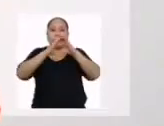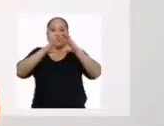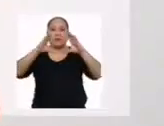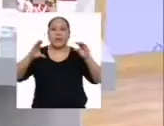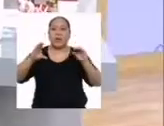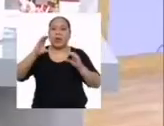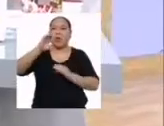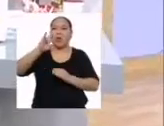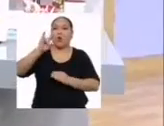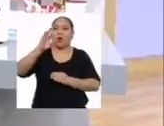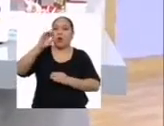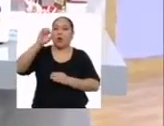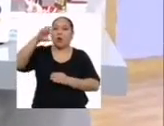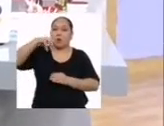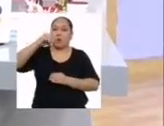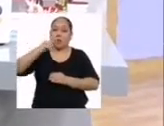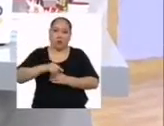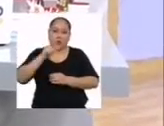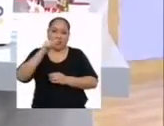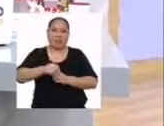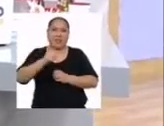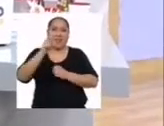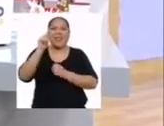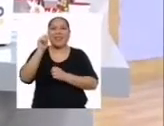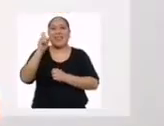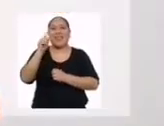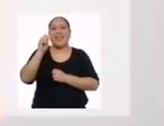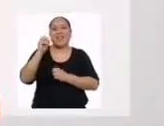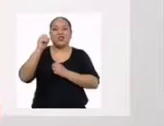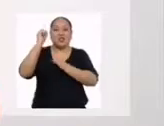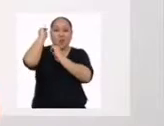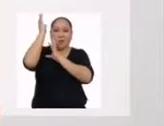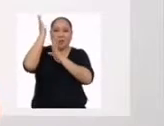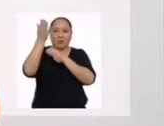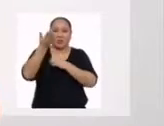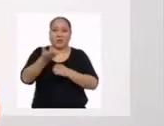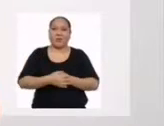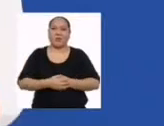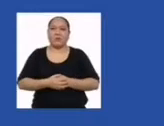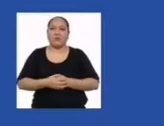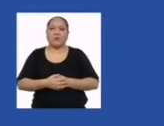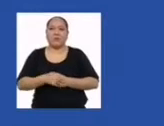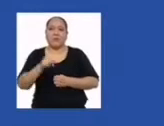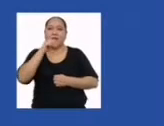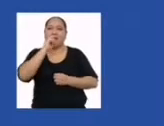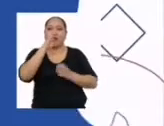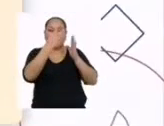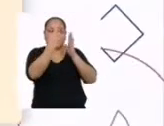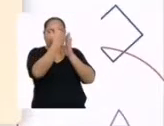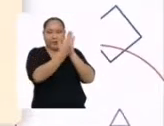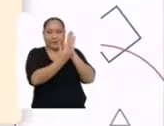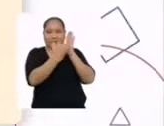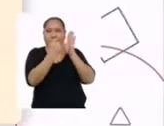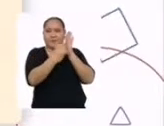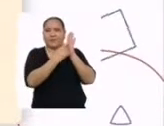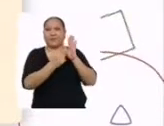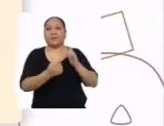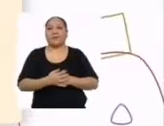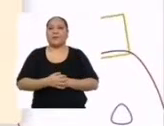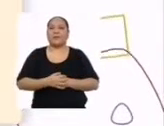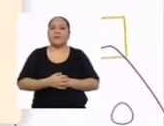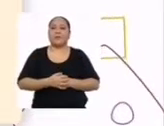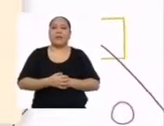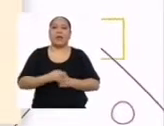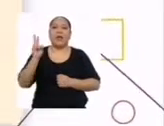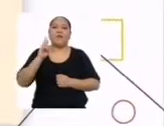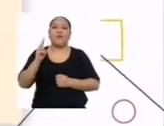expositivo. Por favor, esa es la mejor parte. El texto dice así. Las frutas y